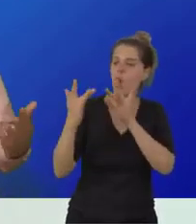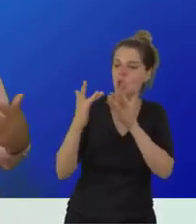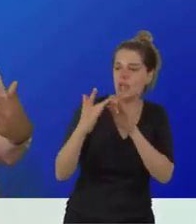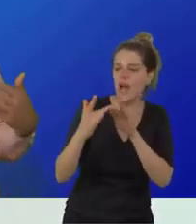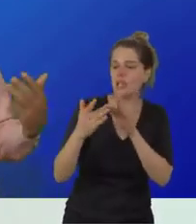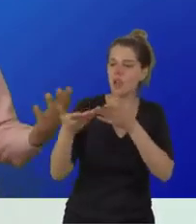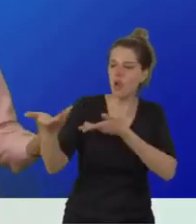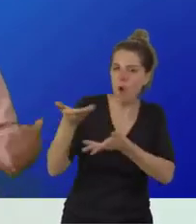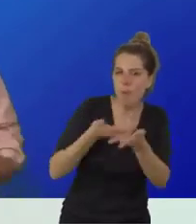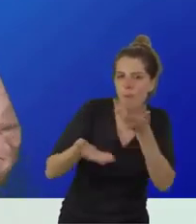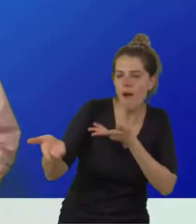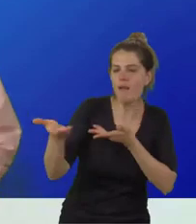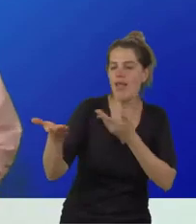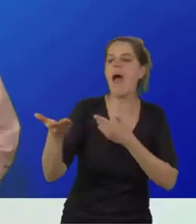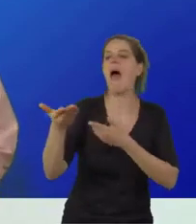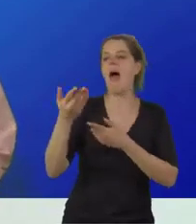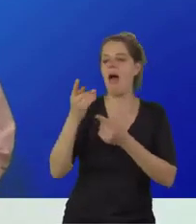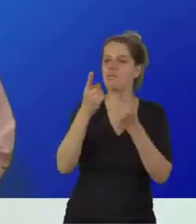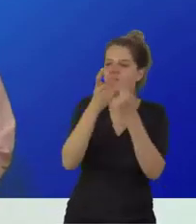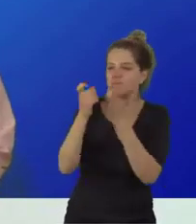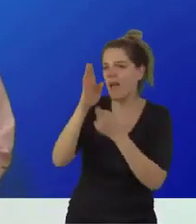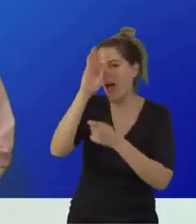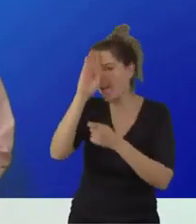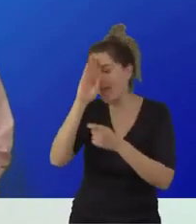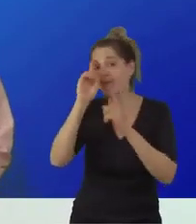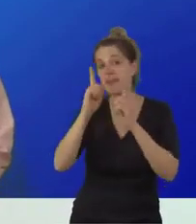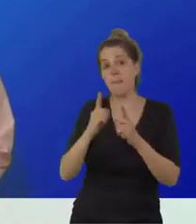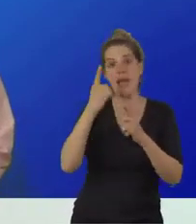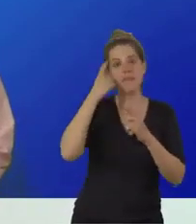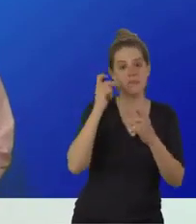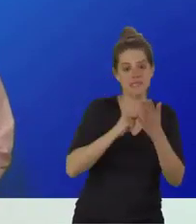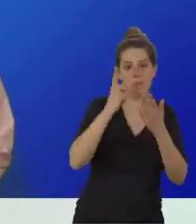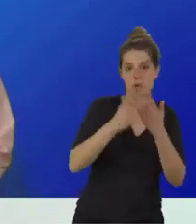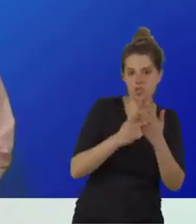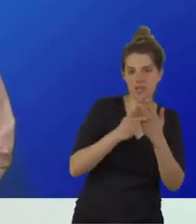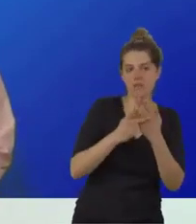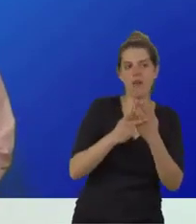interacción, con el contexto y también con los proyectos que va gestionando.